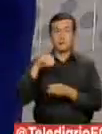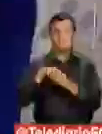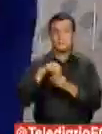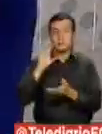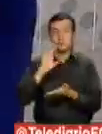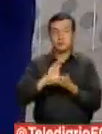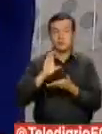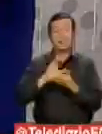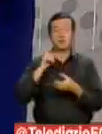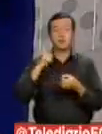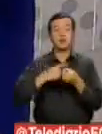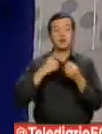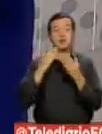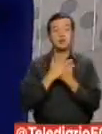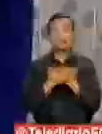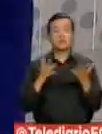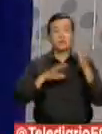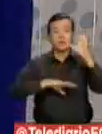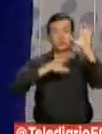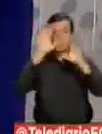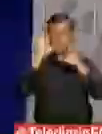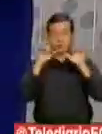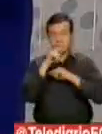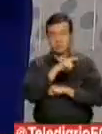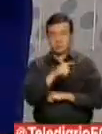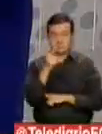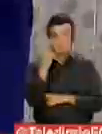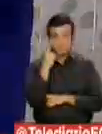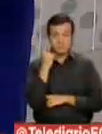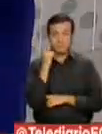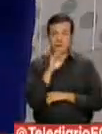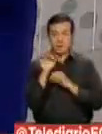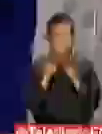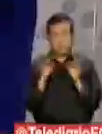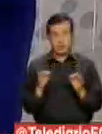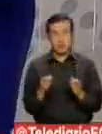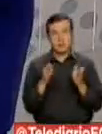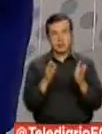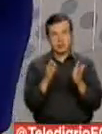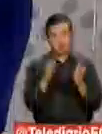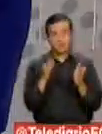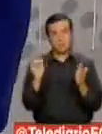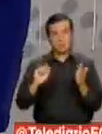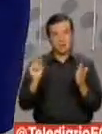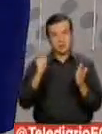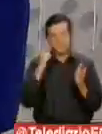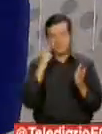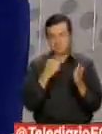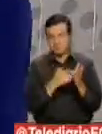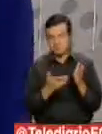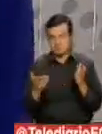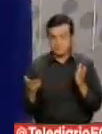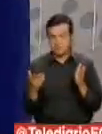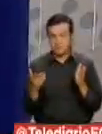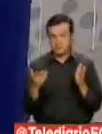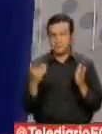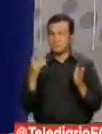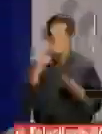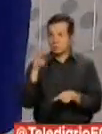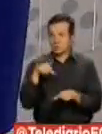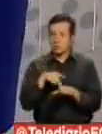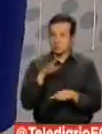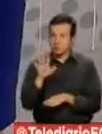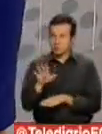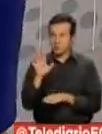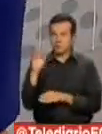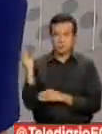el centro de Quito, en una feria donde usted podrá encontrar el obsequio ideal a precios accesibles. Lo decía, César García es el experto, así